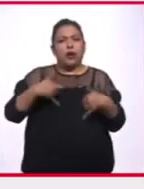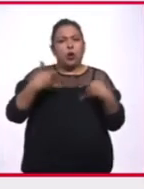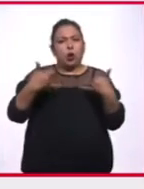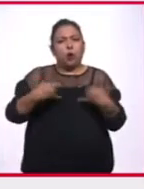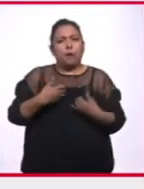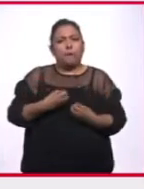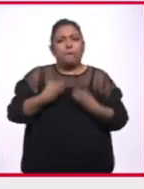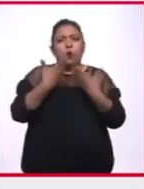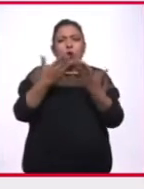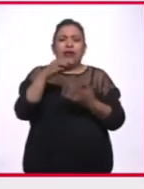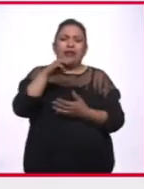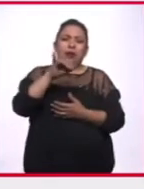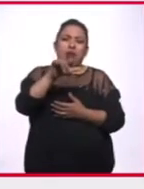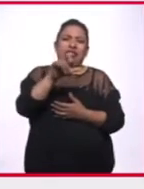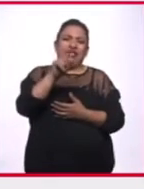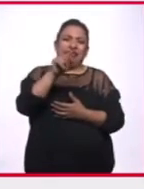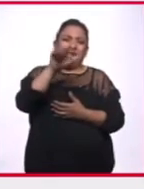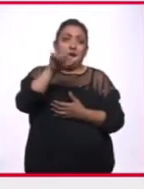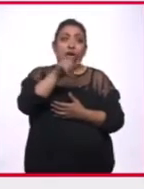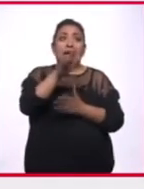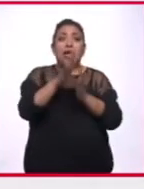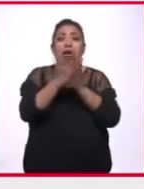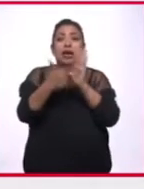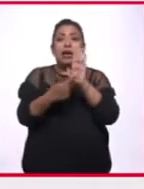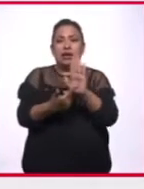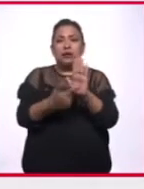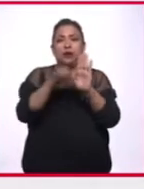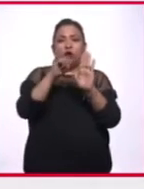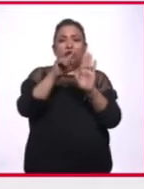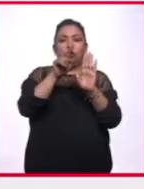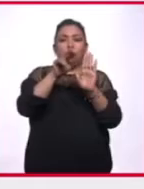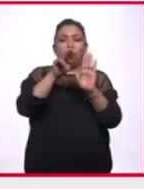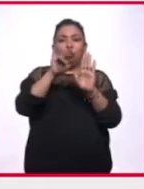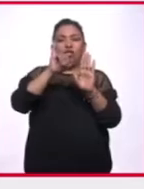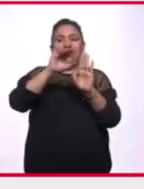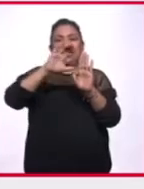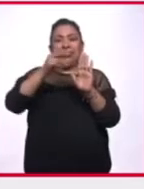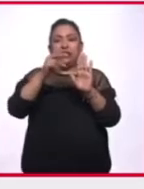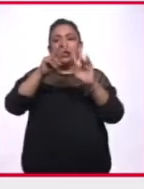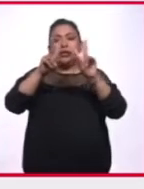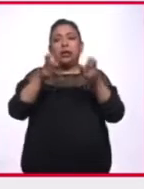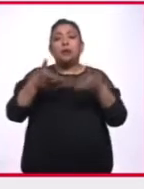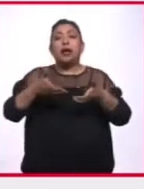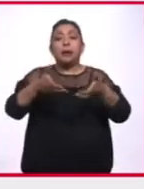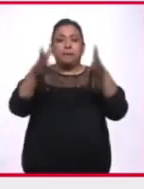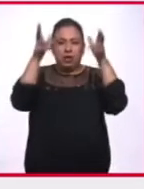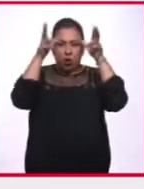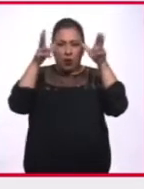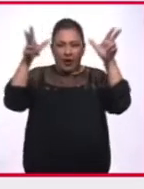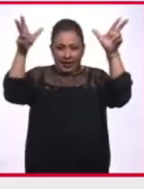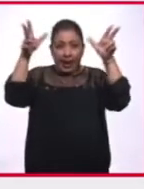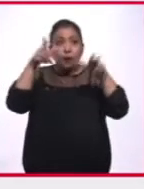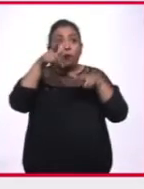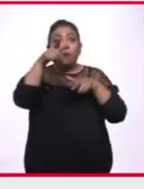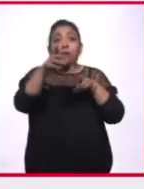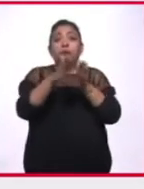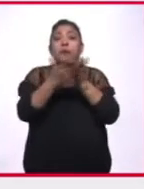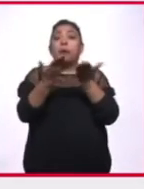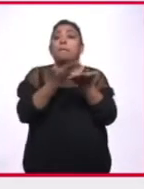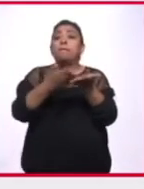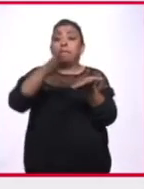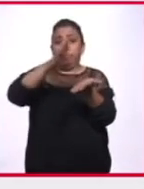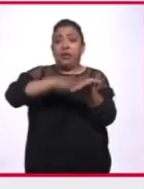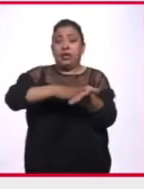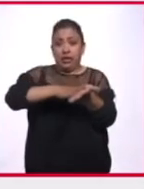poeta mixteca. Este libro se llama Isuichi, El camino del venado, y es una edición